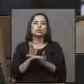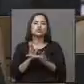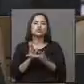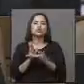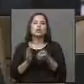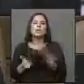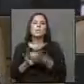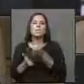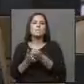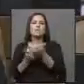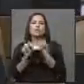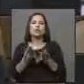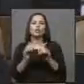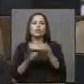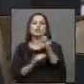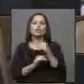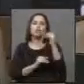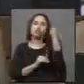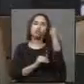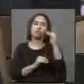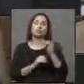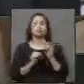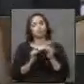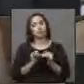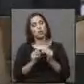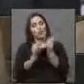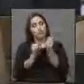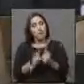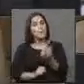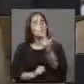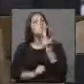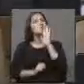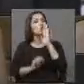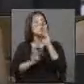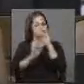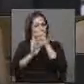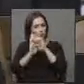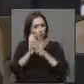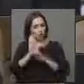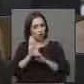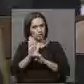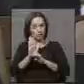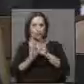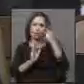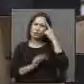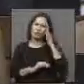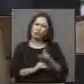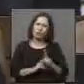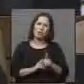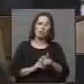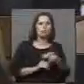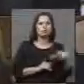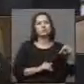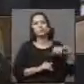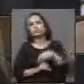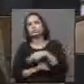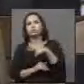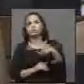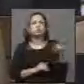Y, ok, está bien, uno puede ir mejorando un proyecto, pero hemos ido de bote en bote y con datos